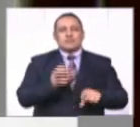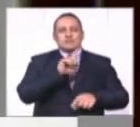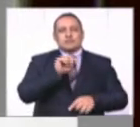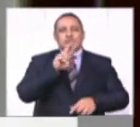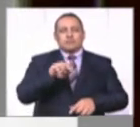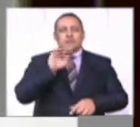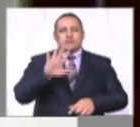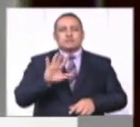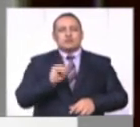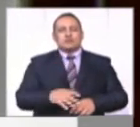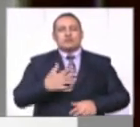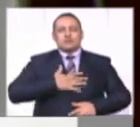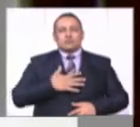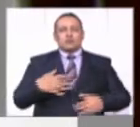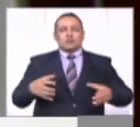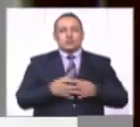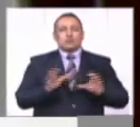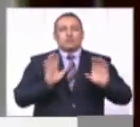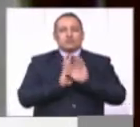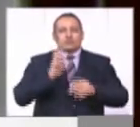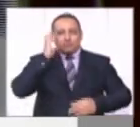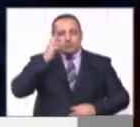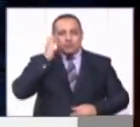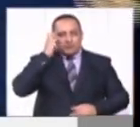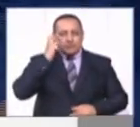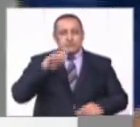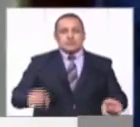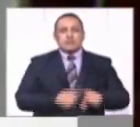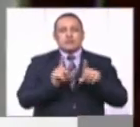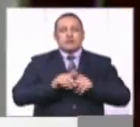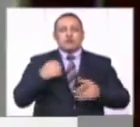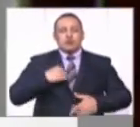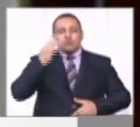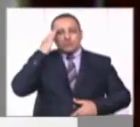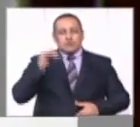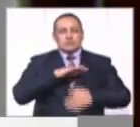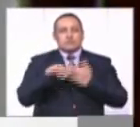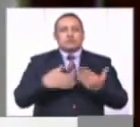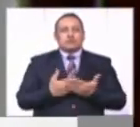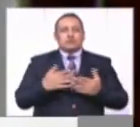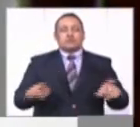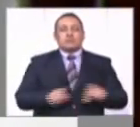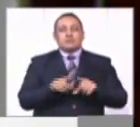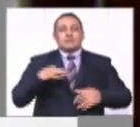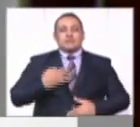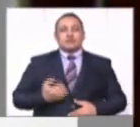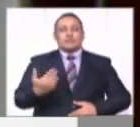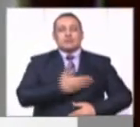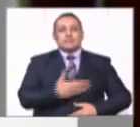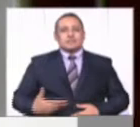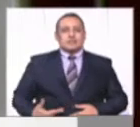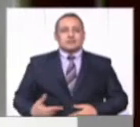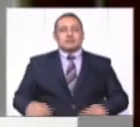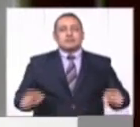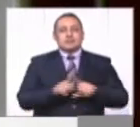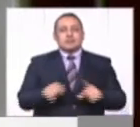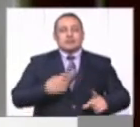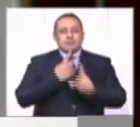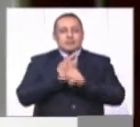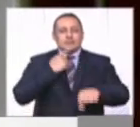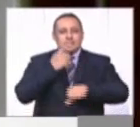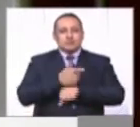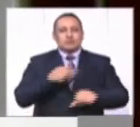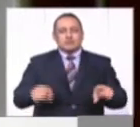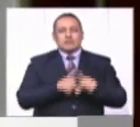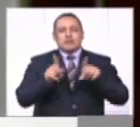125 de nuestra constitución política como es de conocimiento público señor presidente la presente denuncia